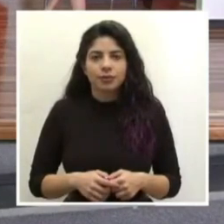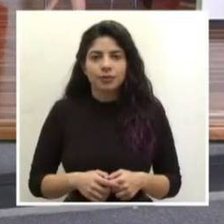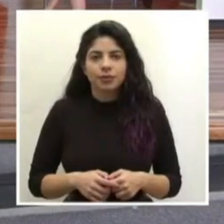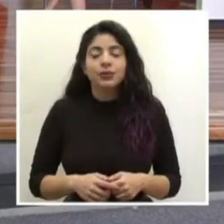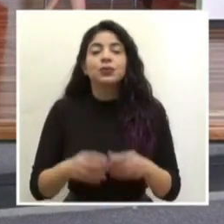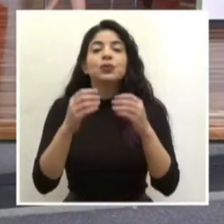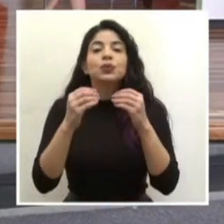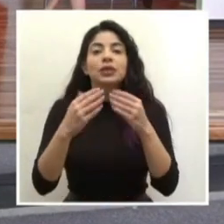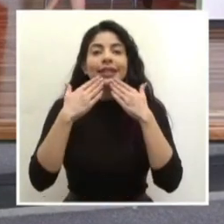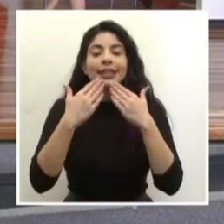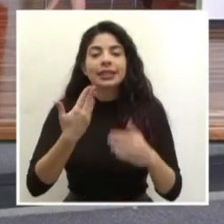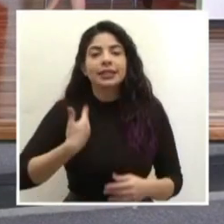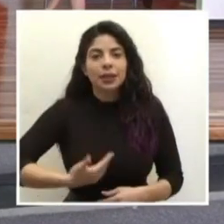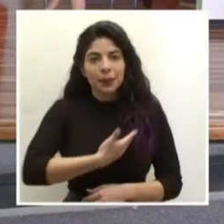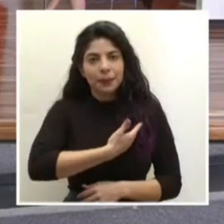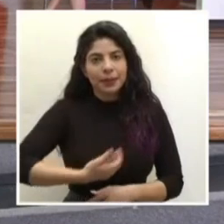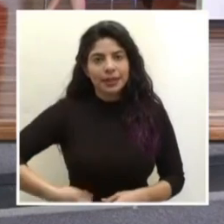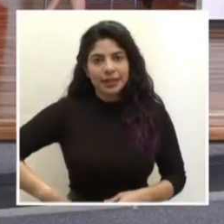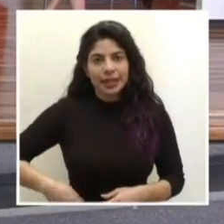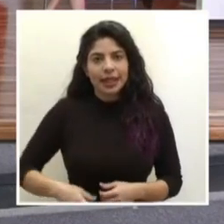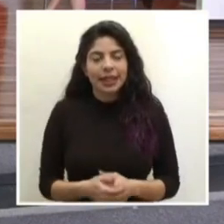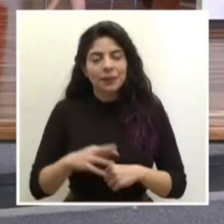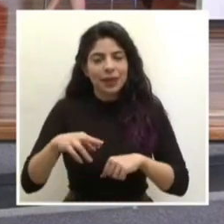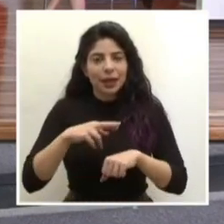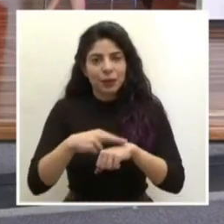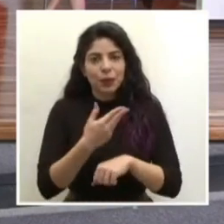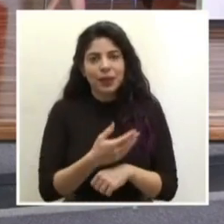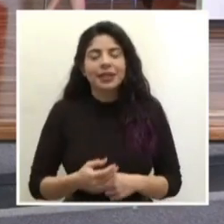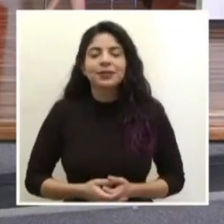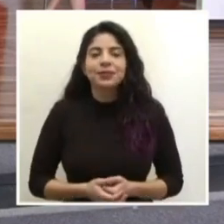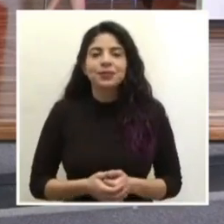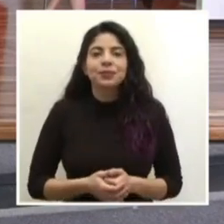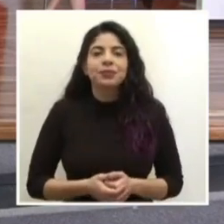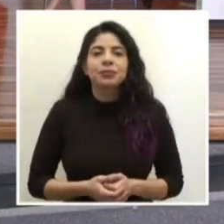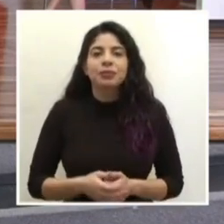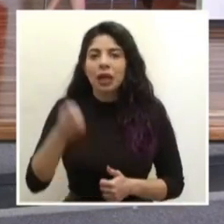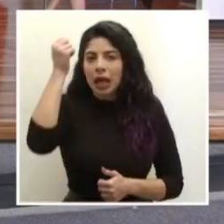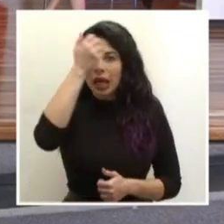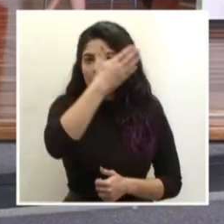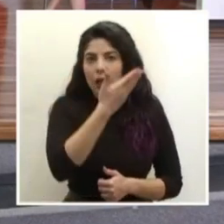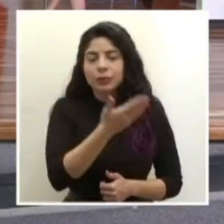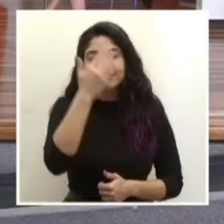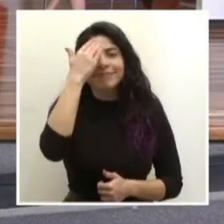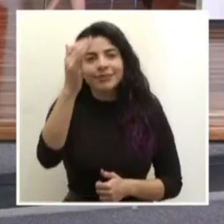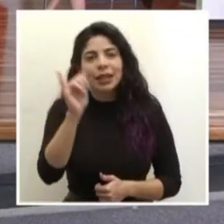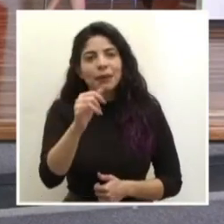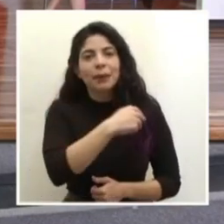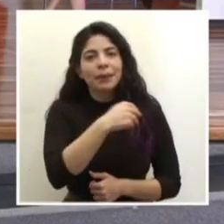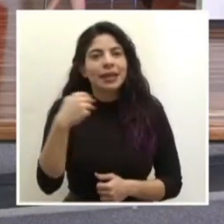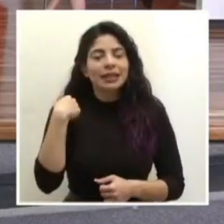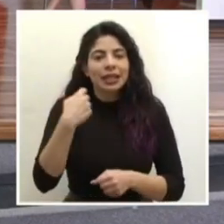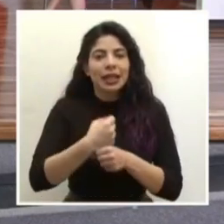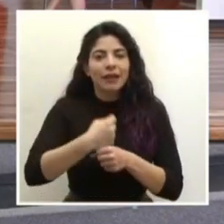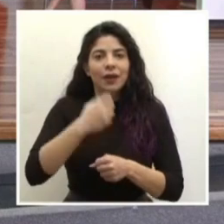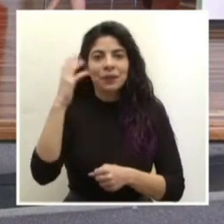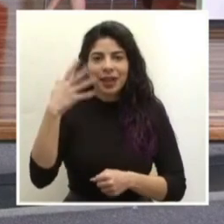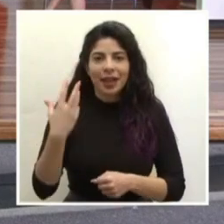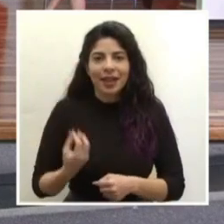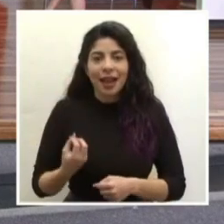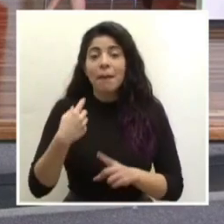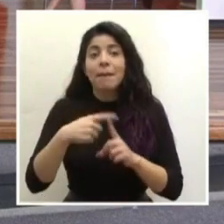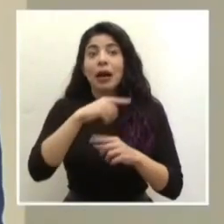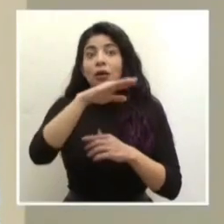Muchas gracias, señor presidente de la República. Carlos Alvarado, un saludo también a la ministra de Trabajo, Yanina Linarte, y a